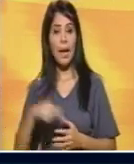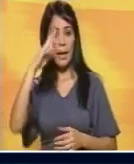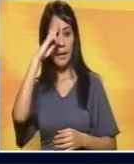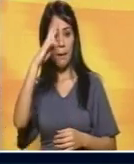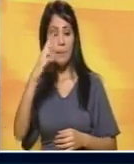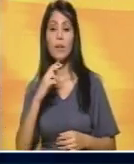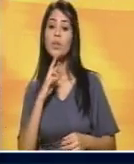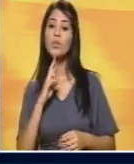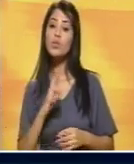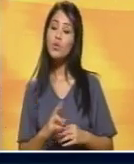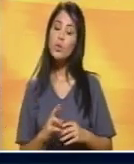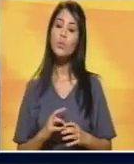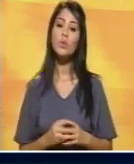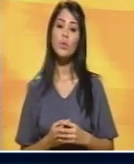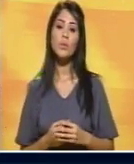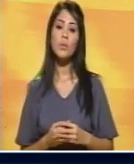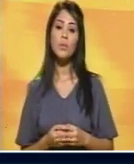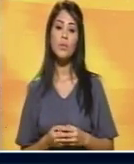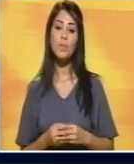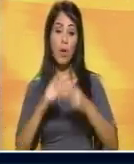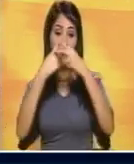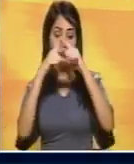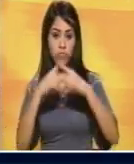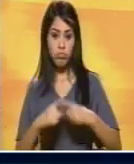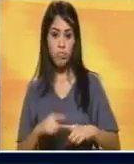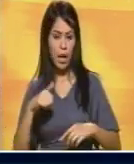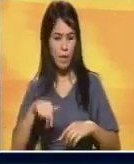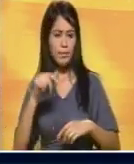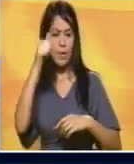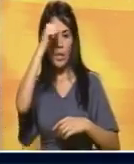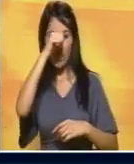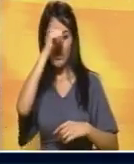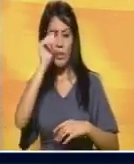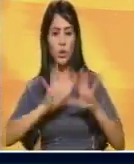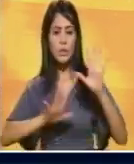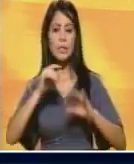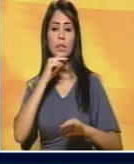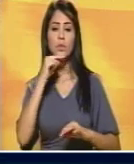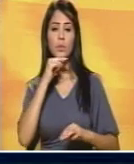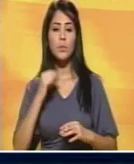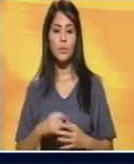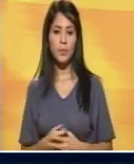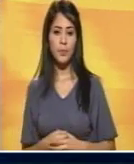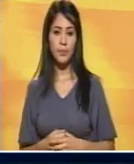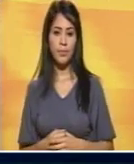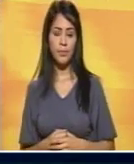los resultados que anuncia el Consejo Nacional Electoral este domingo 15 de octubre.